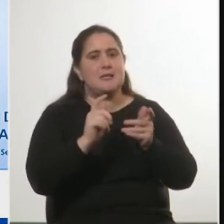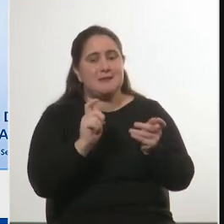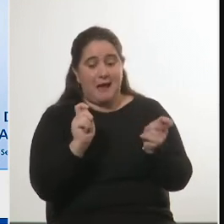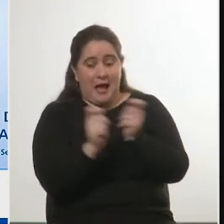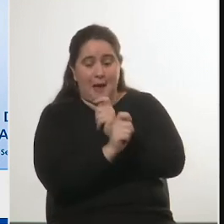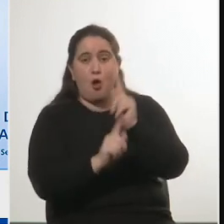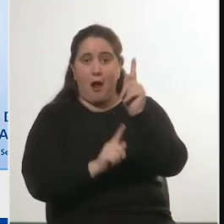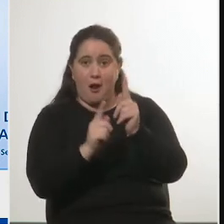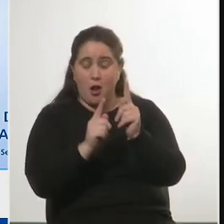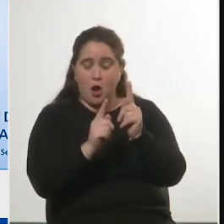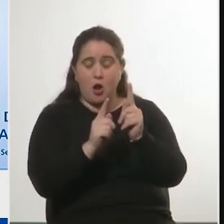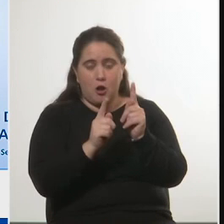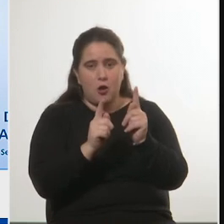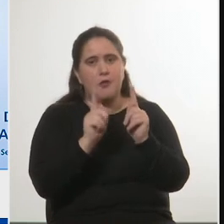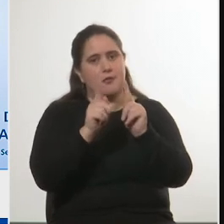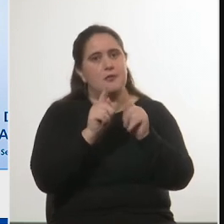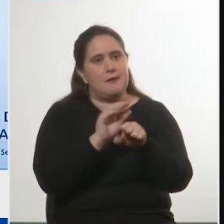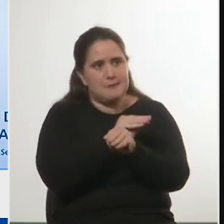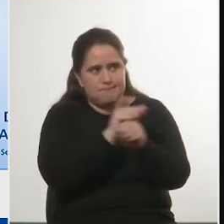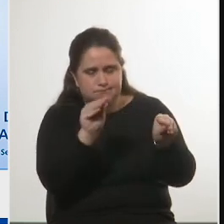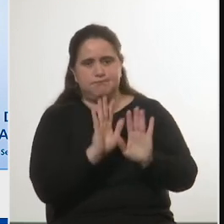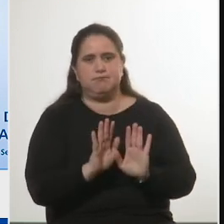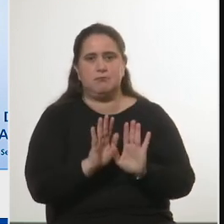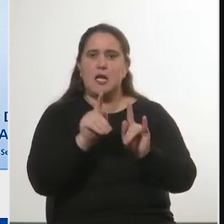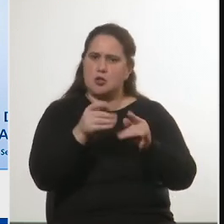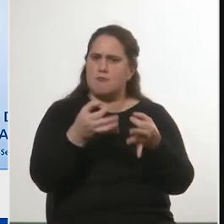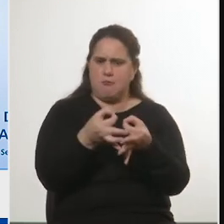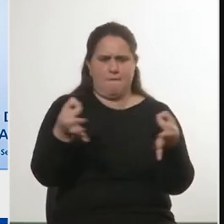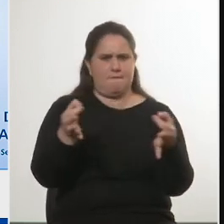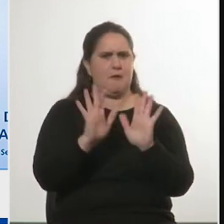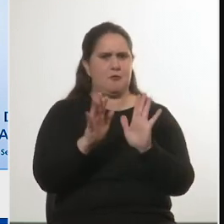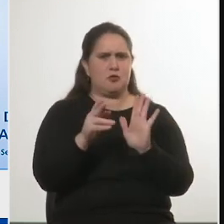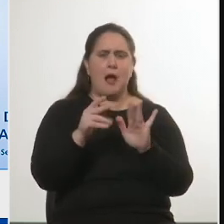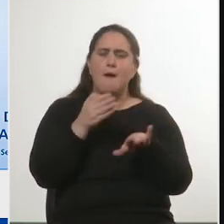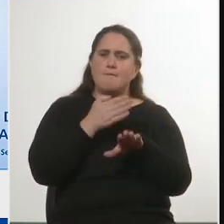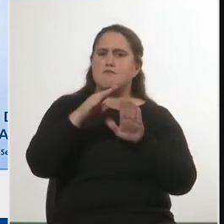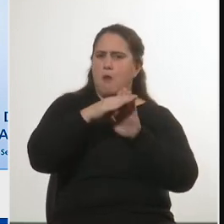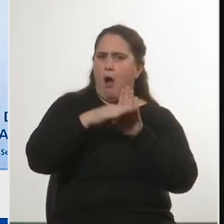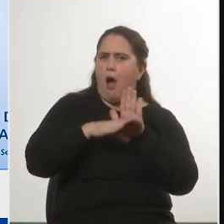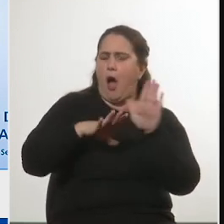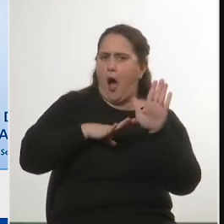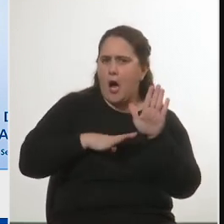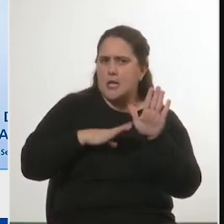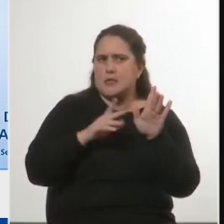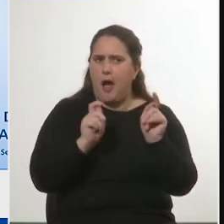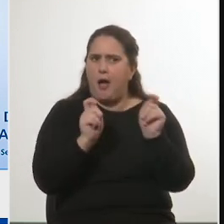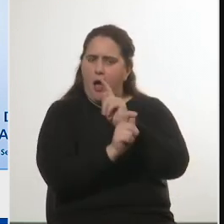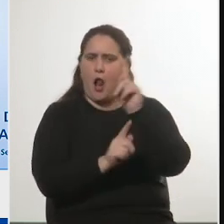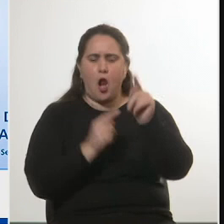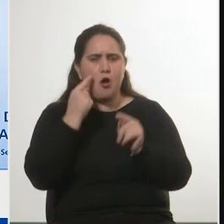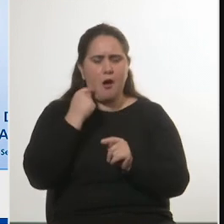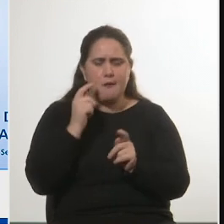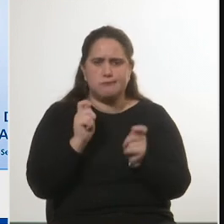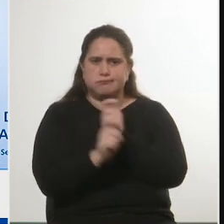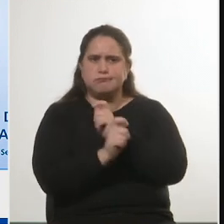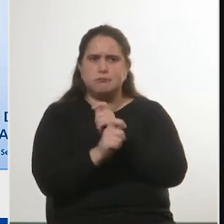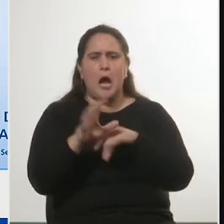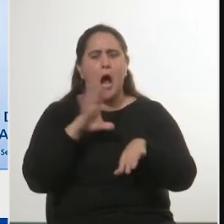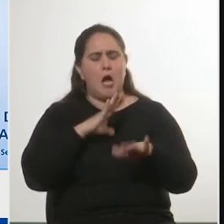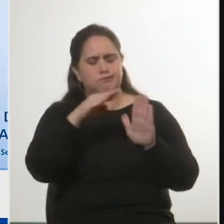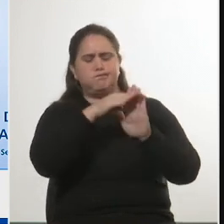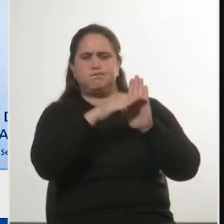la conductividad. Eso se ha hecho perfectamente, existe un protocolo ante la desviación de estos valores de iones y